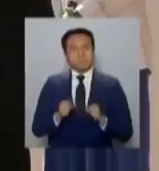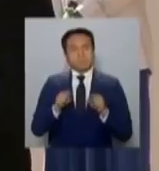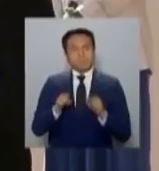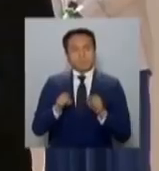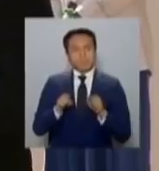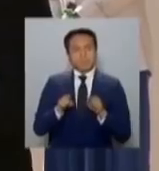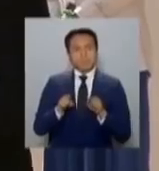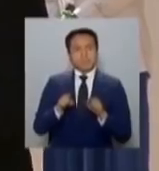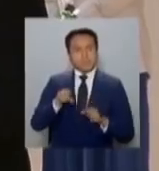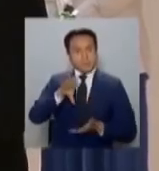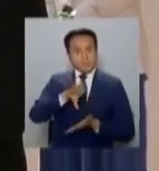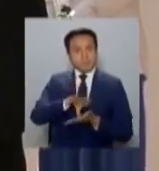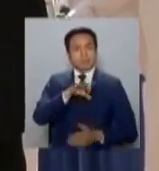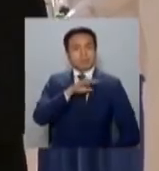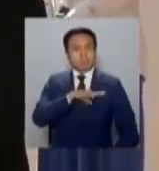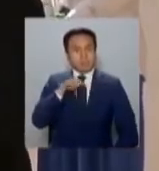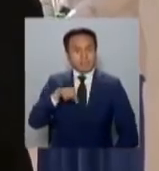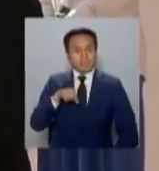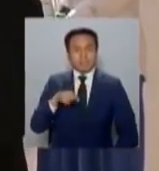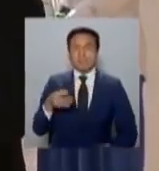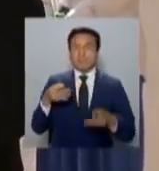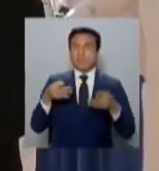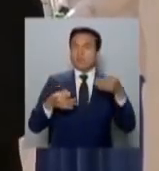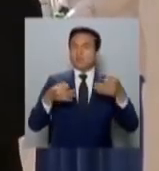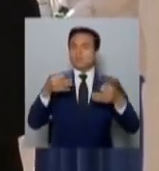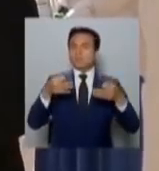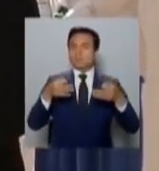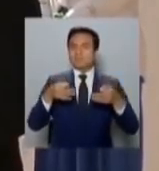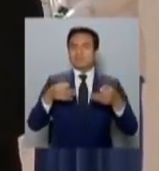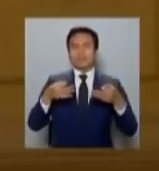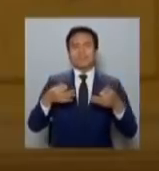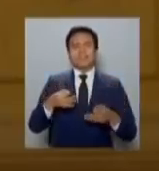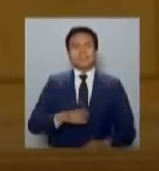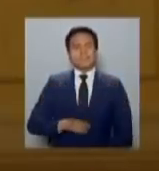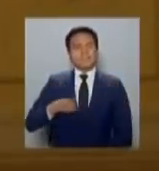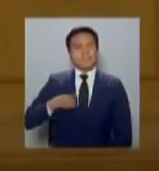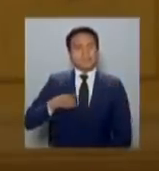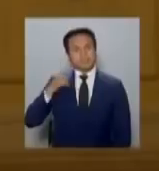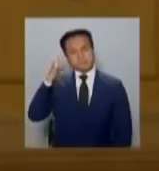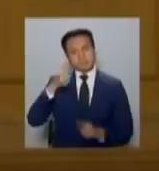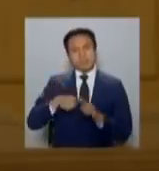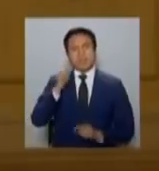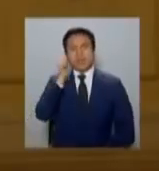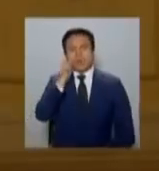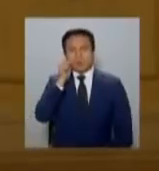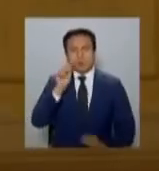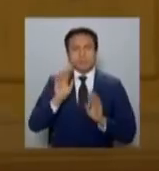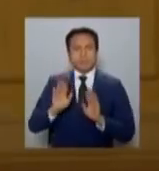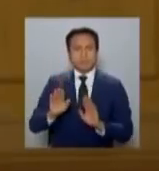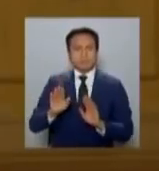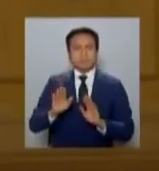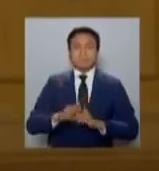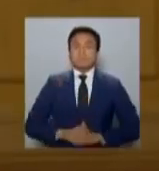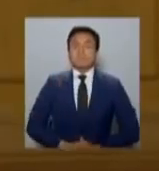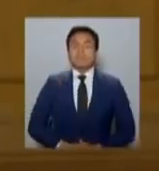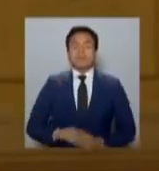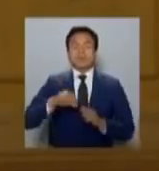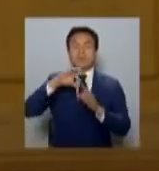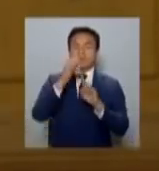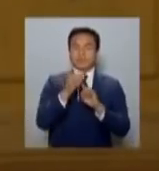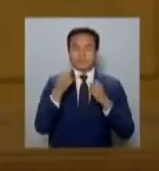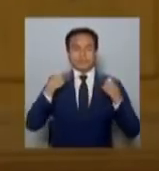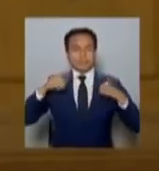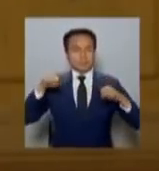Ahora, lo que pasa es que lo que se entiende es que hay un cambio de discurso, o más bien un refuerzo del discurso en torno a que las personas no se hagan